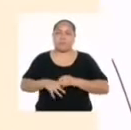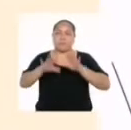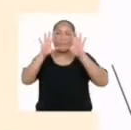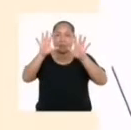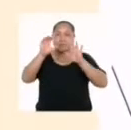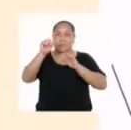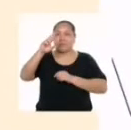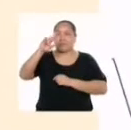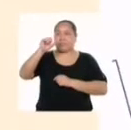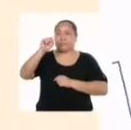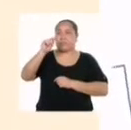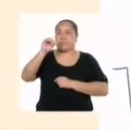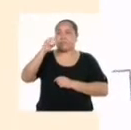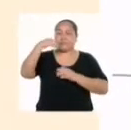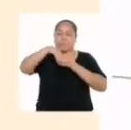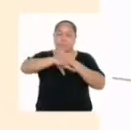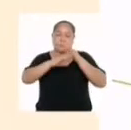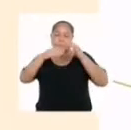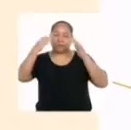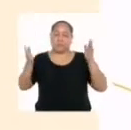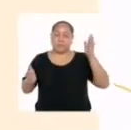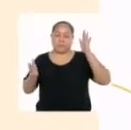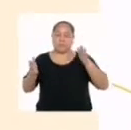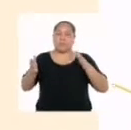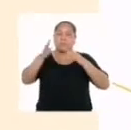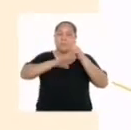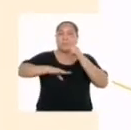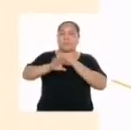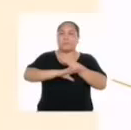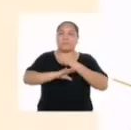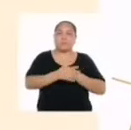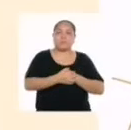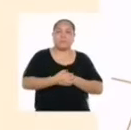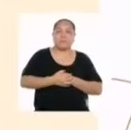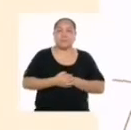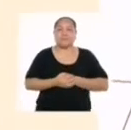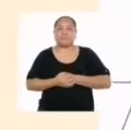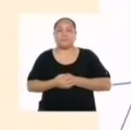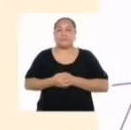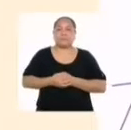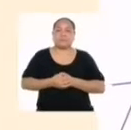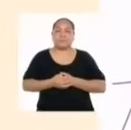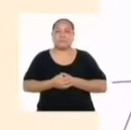Y 10 aristas que se forman en las bases del prisma.